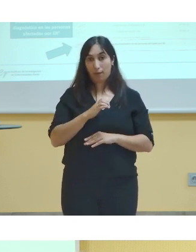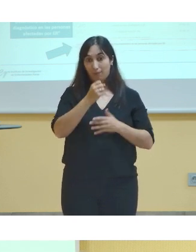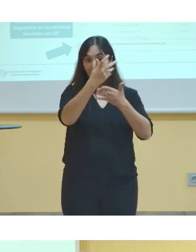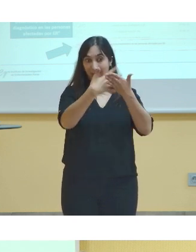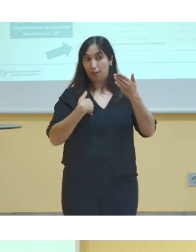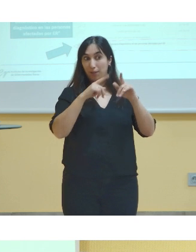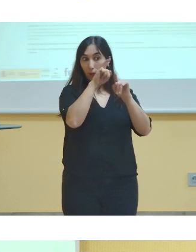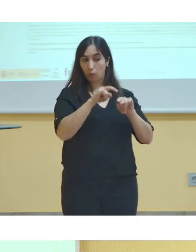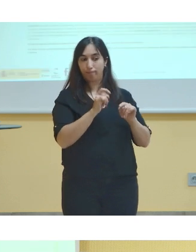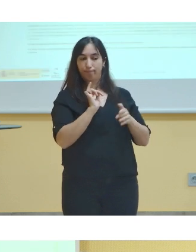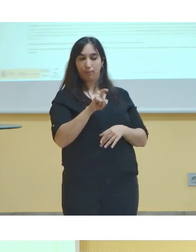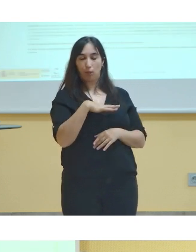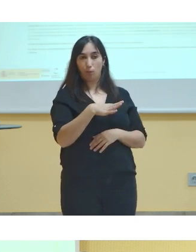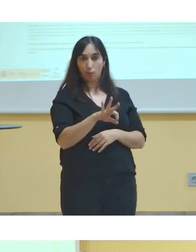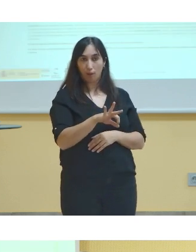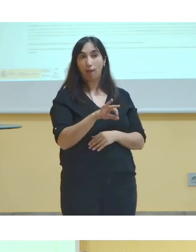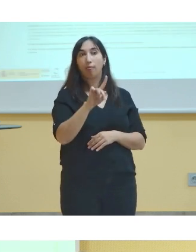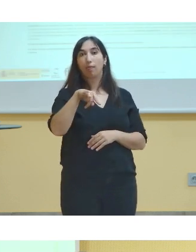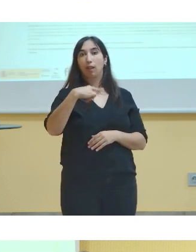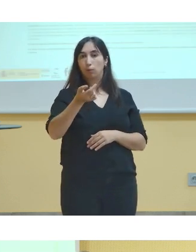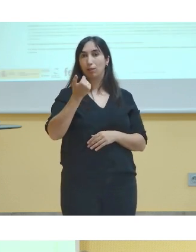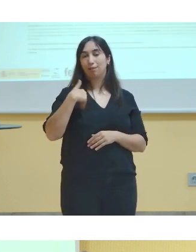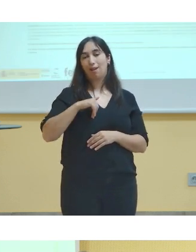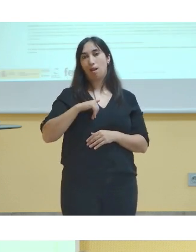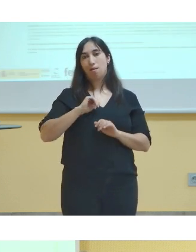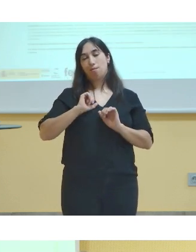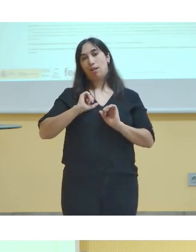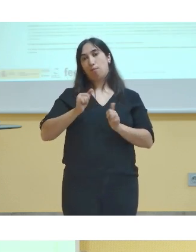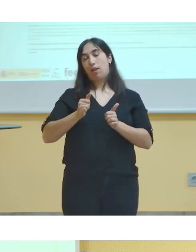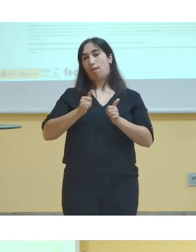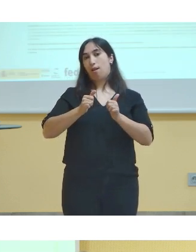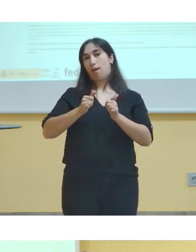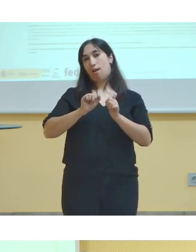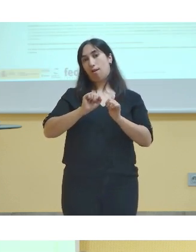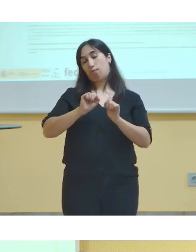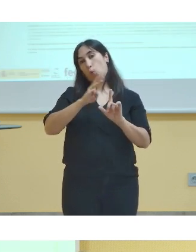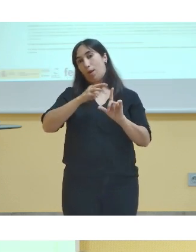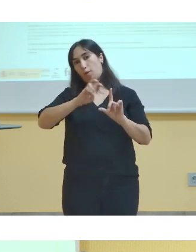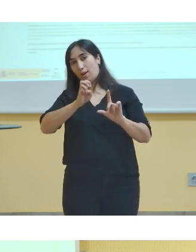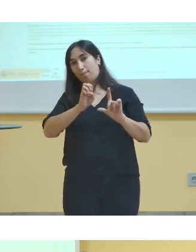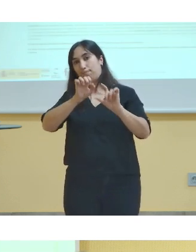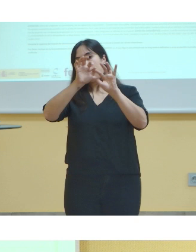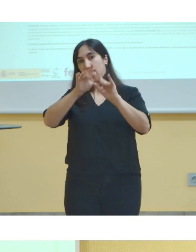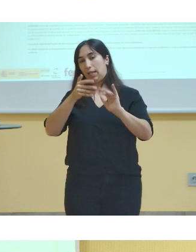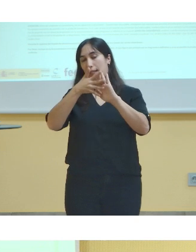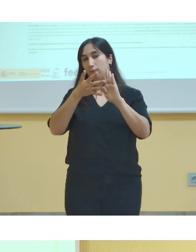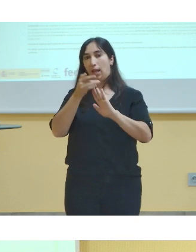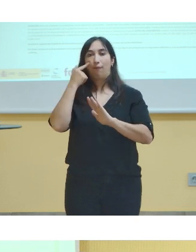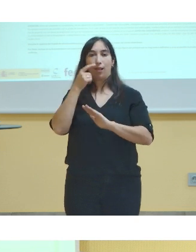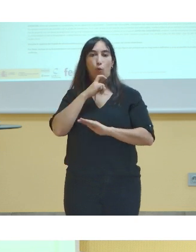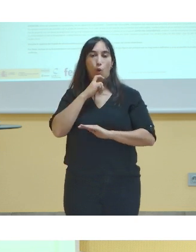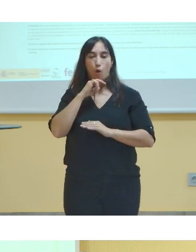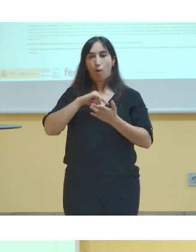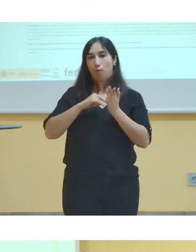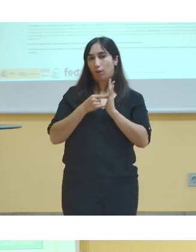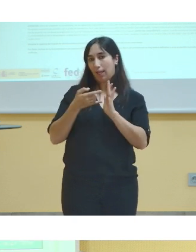cuestionarios disponibles y a partir de ahí ya se lanzaba a una página en la que explicaban un poco cuál era la filosofía